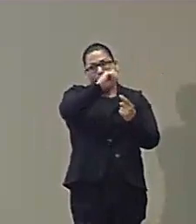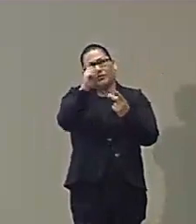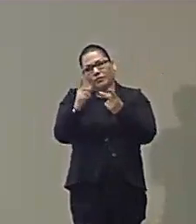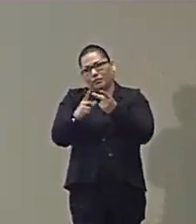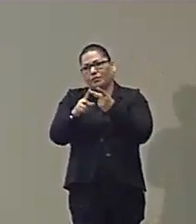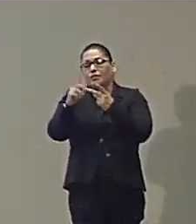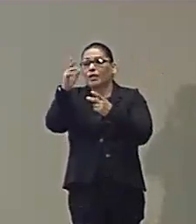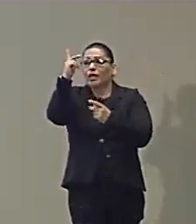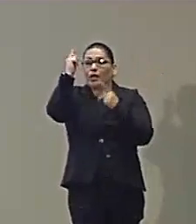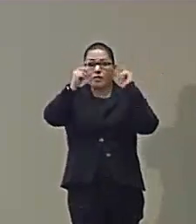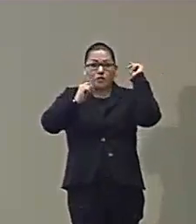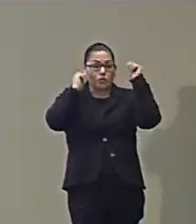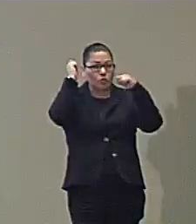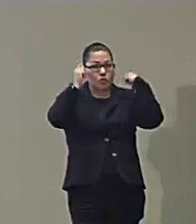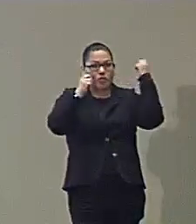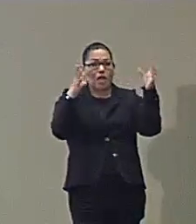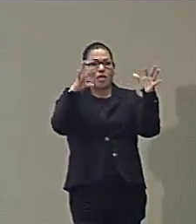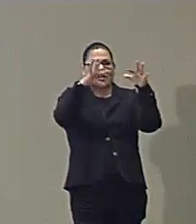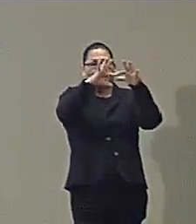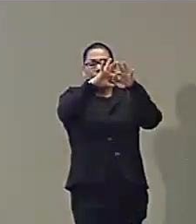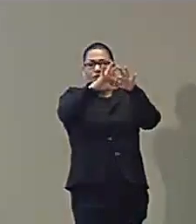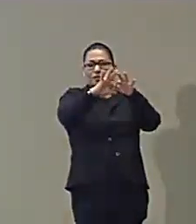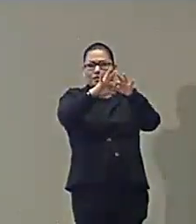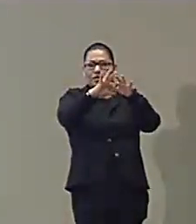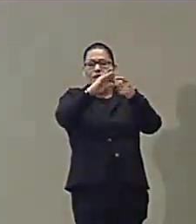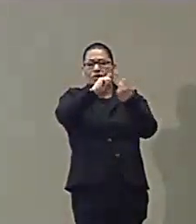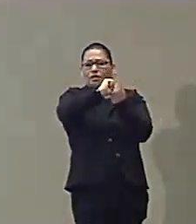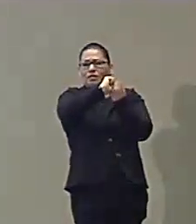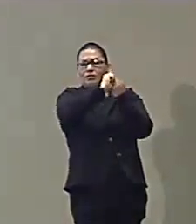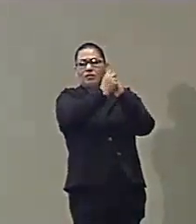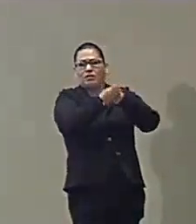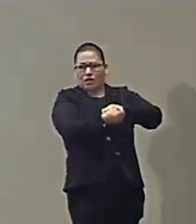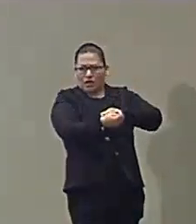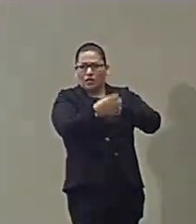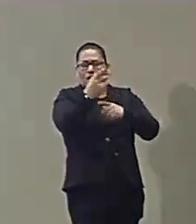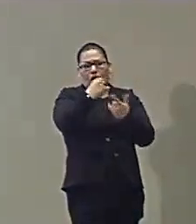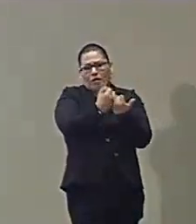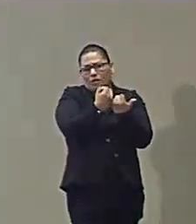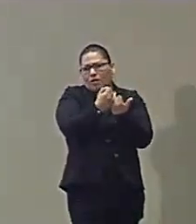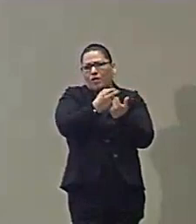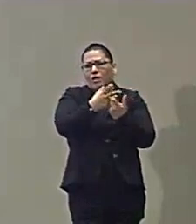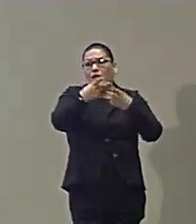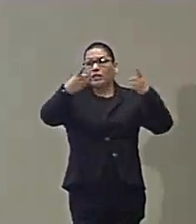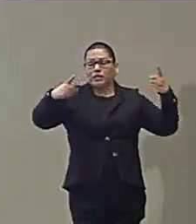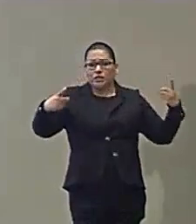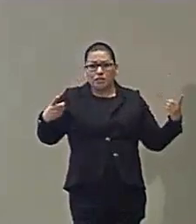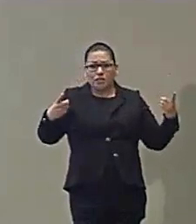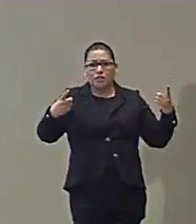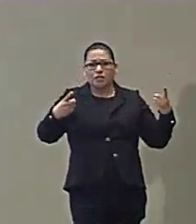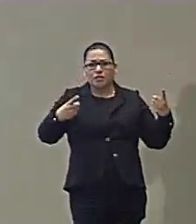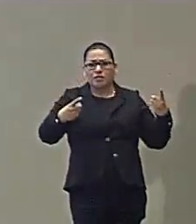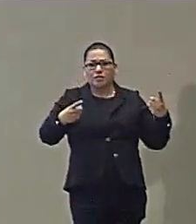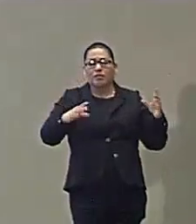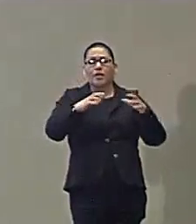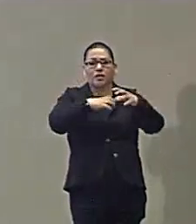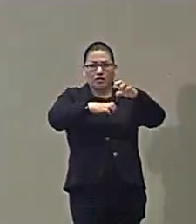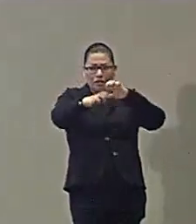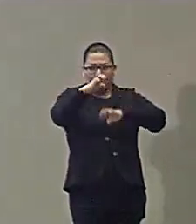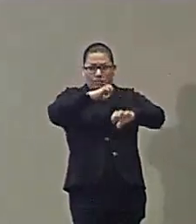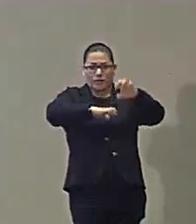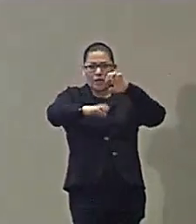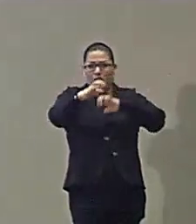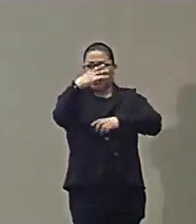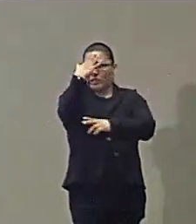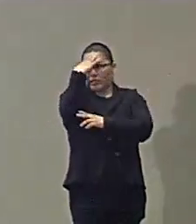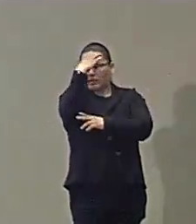reto de enorme dimensión que se traduce en desarrollo prosperidad empleo y